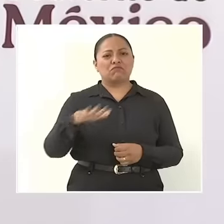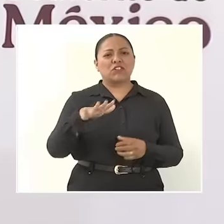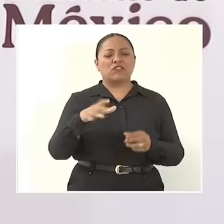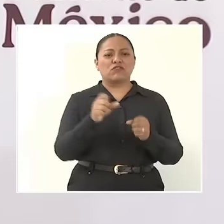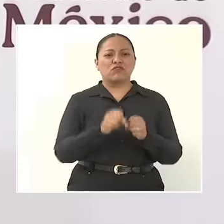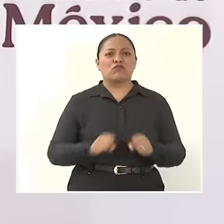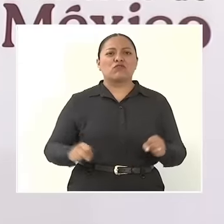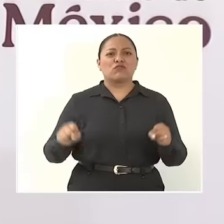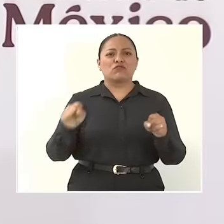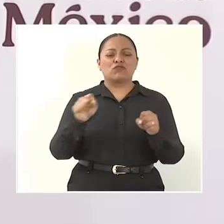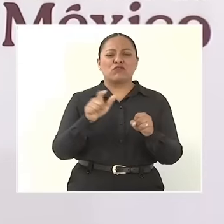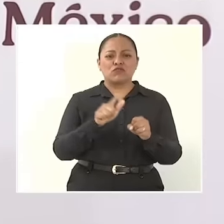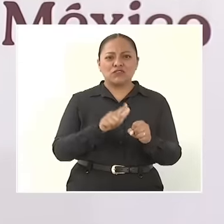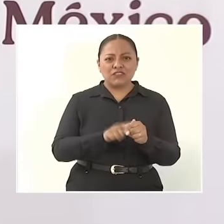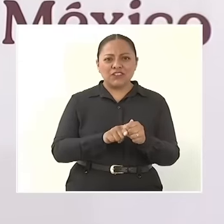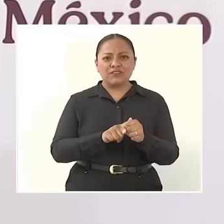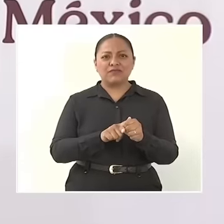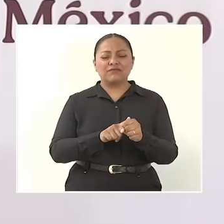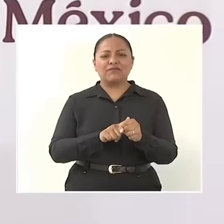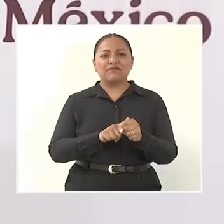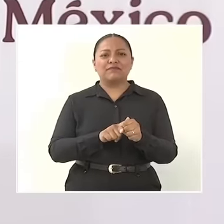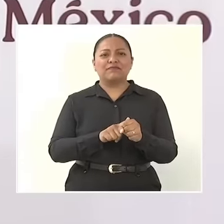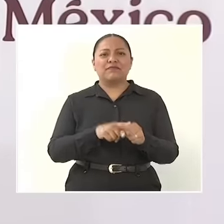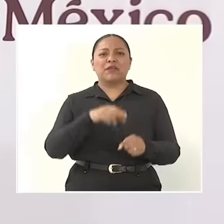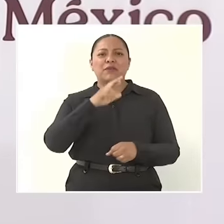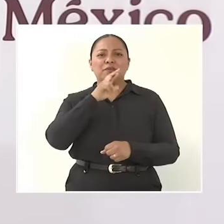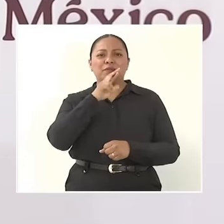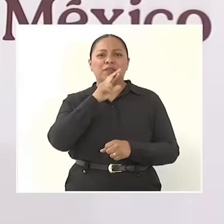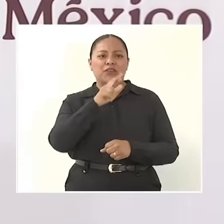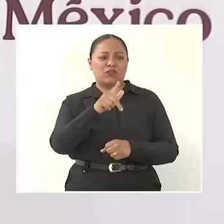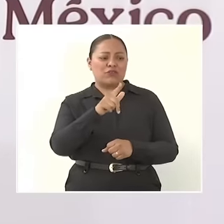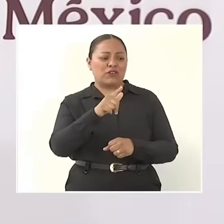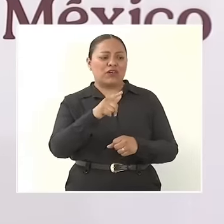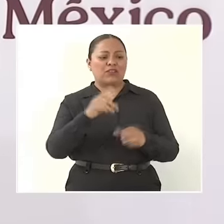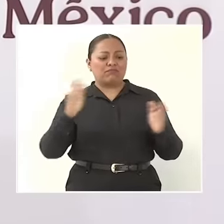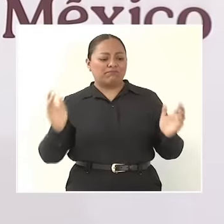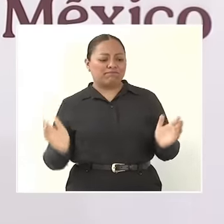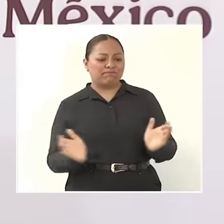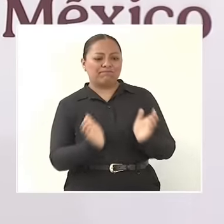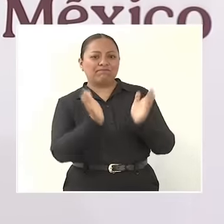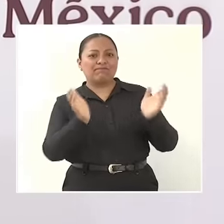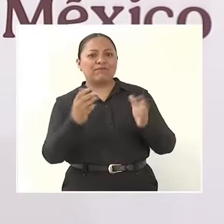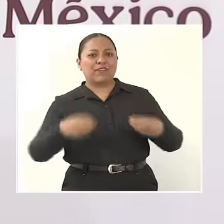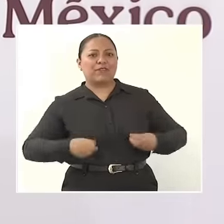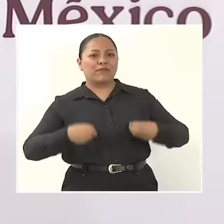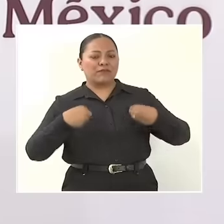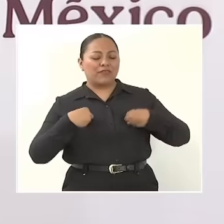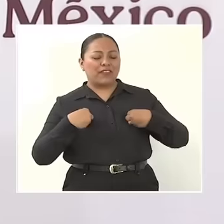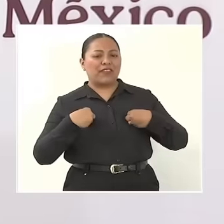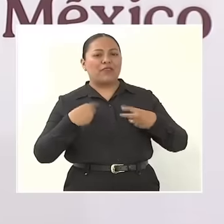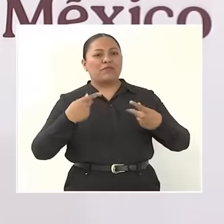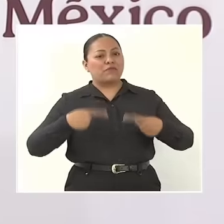de mejorar la vida de quienes menos tienen, de garantizar y hacer realidad sus derechos.